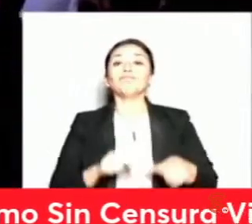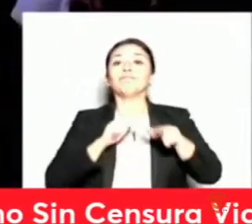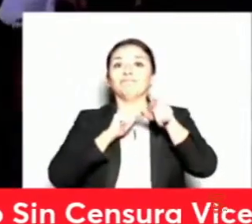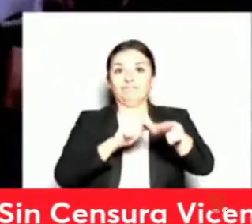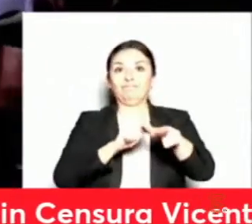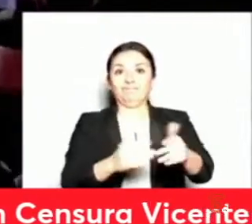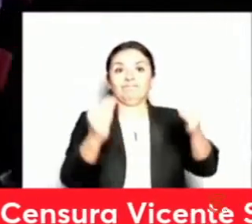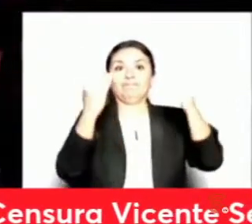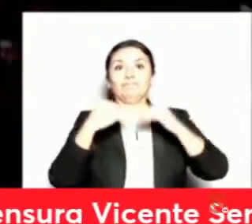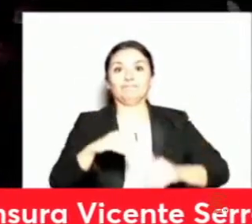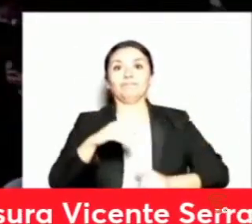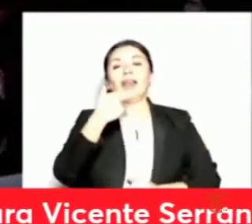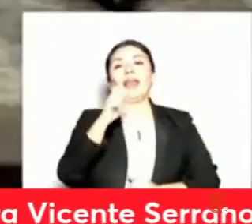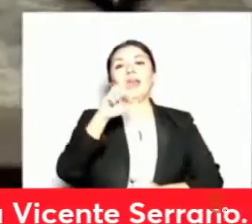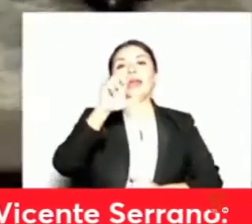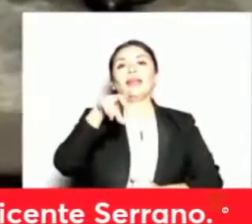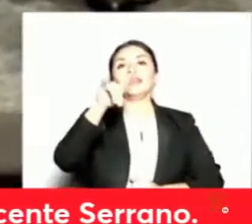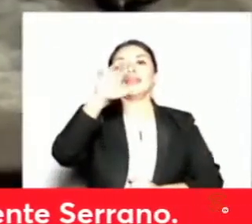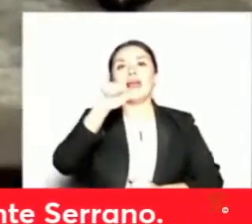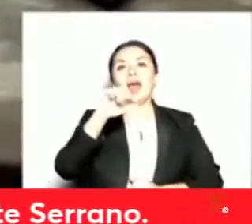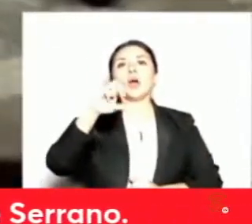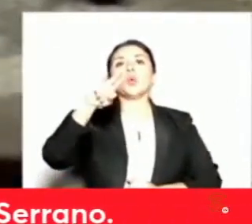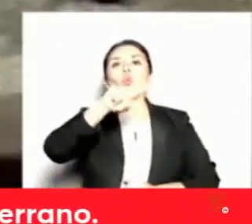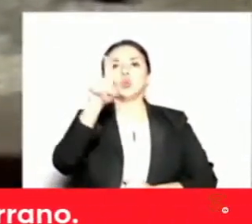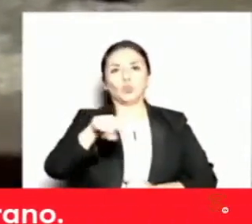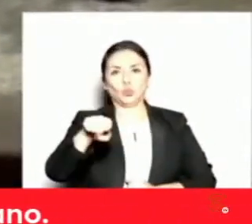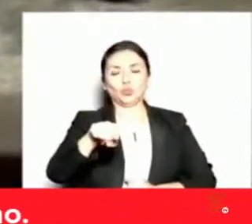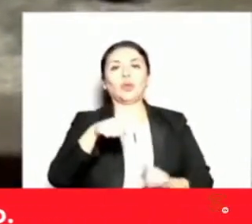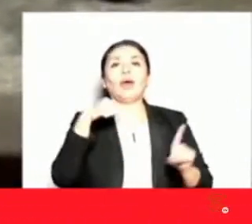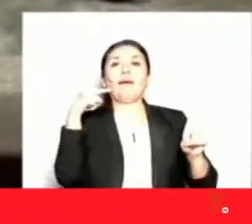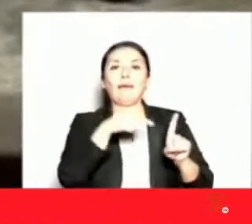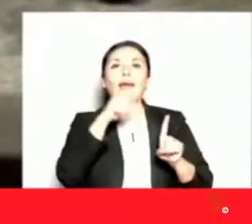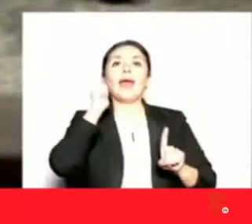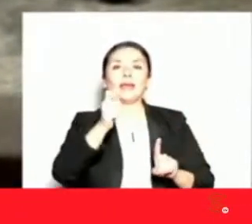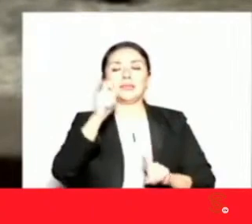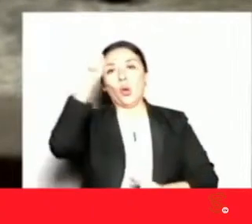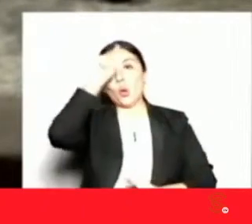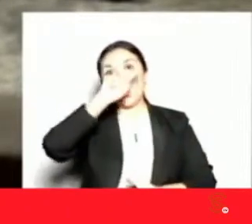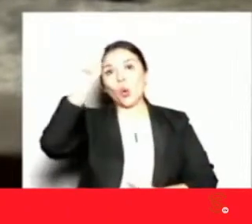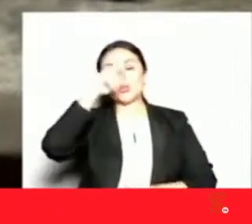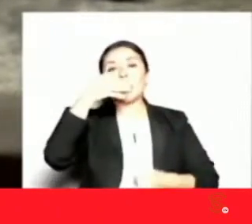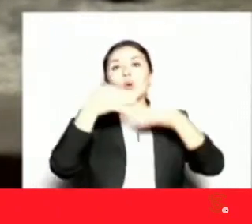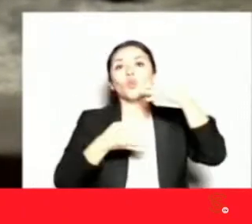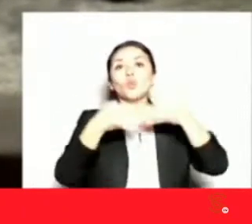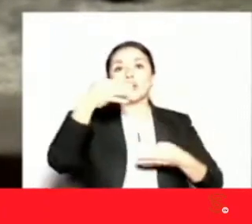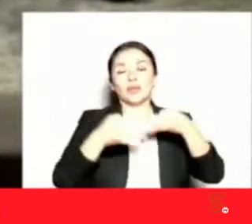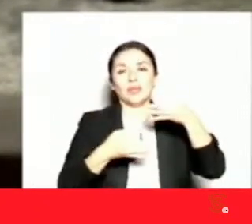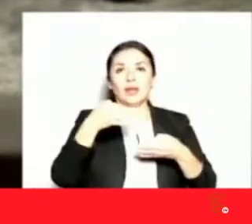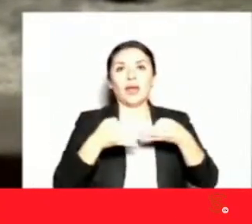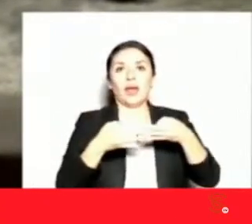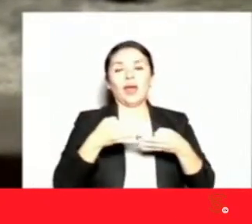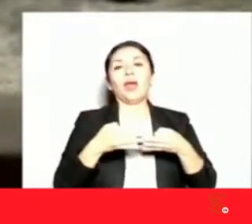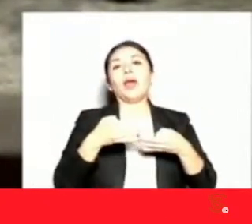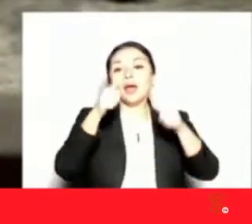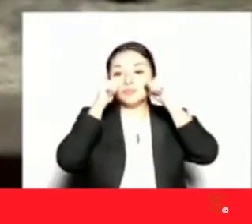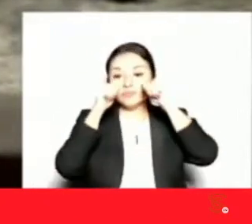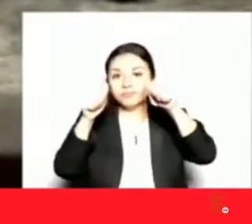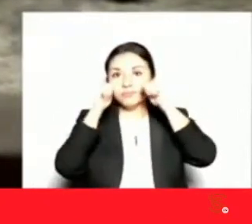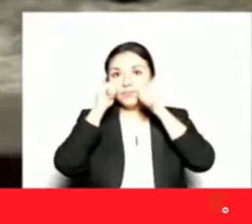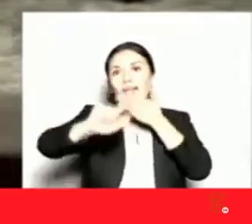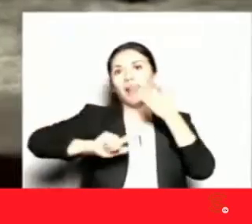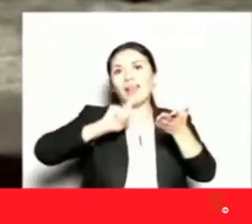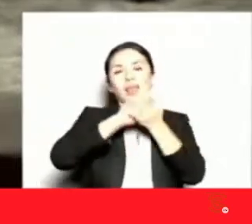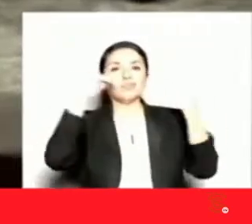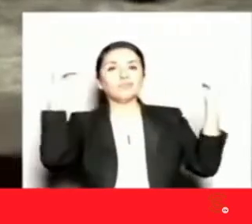Continuamos con Heréndira Cruz Villegas. Ella será la consejera jurídica y de servicios legales